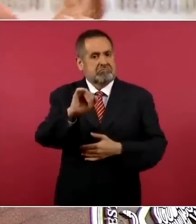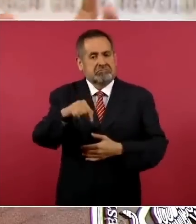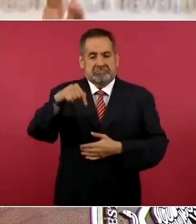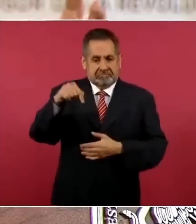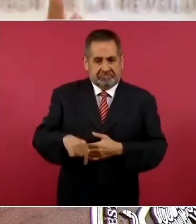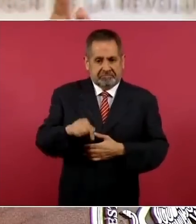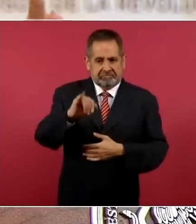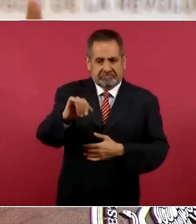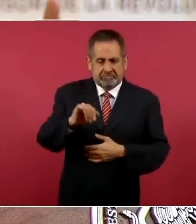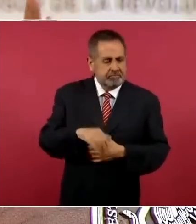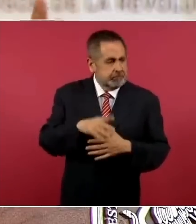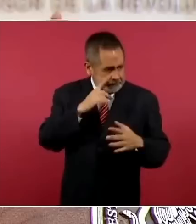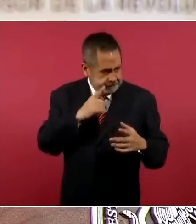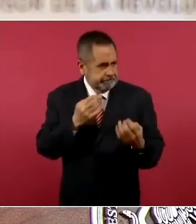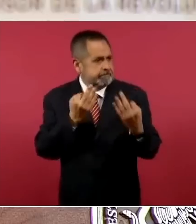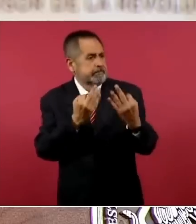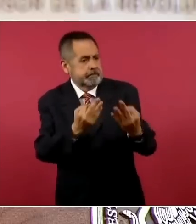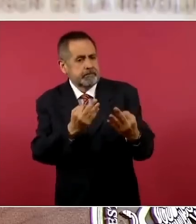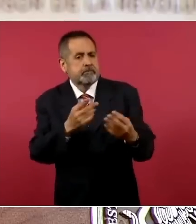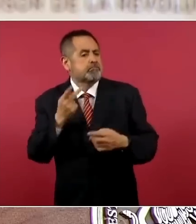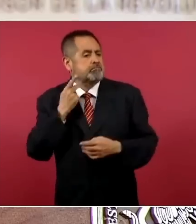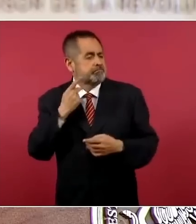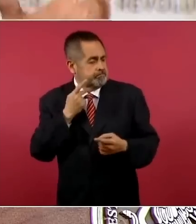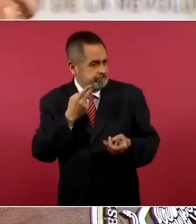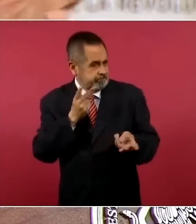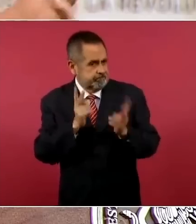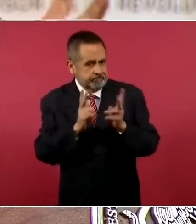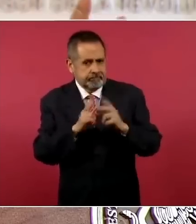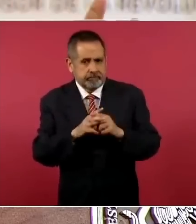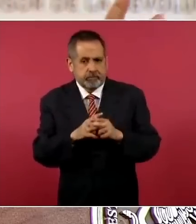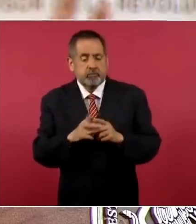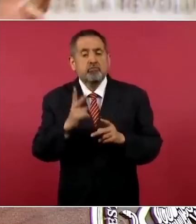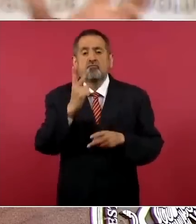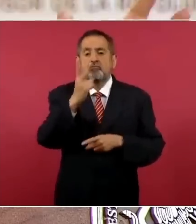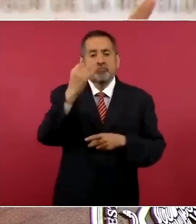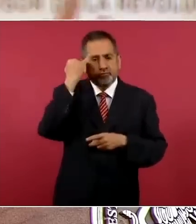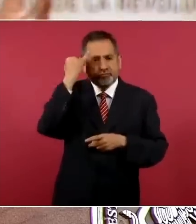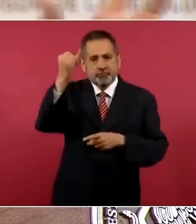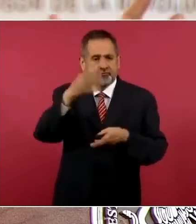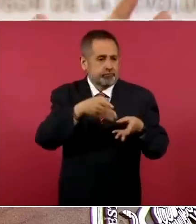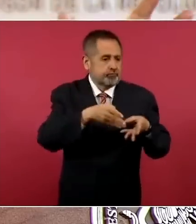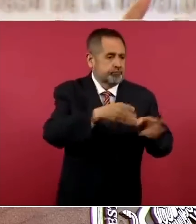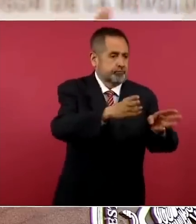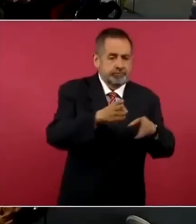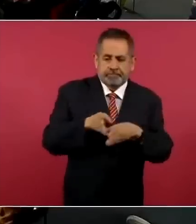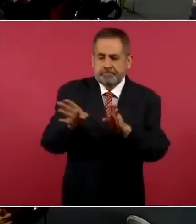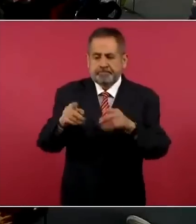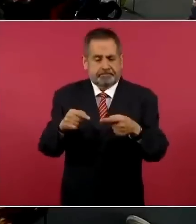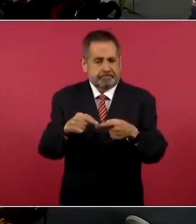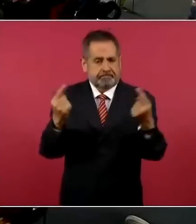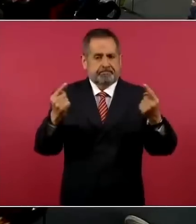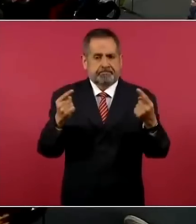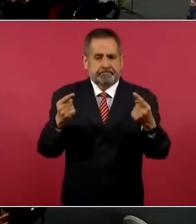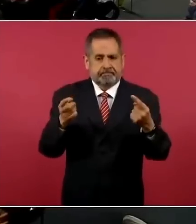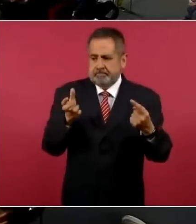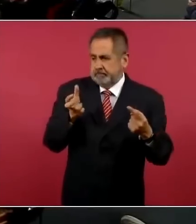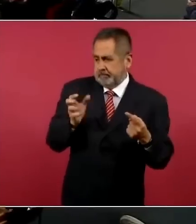hay una confrontación política de dos proyectos de nación distintos